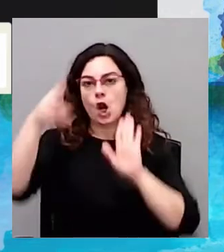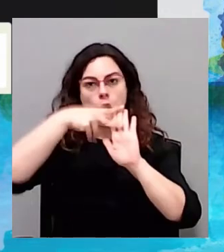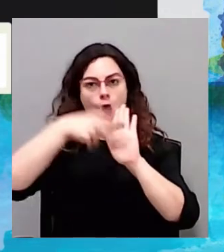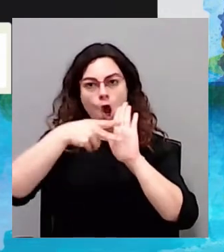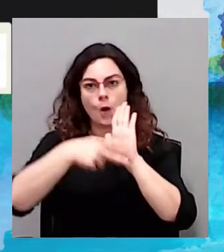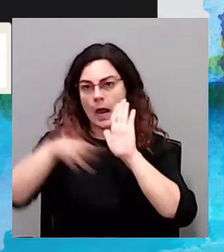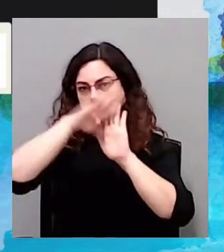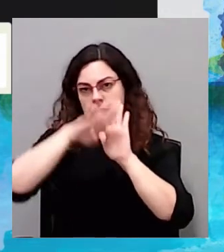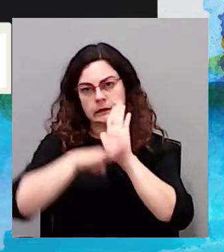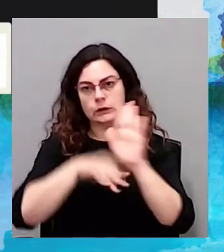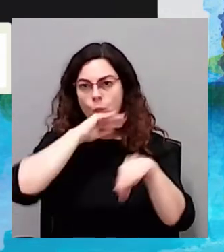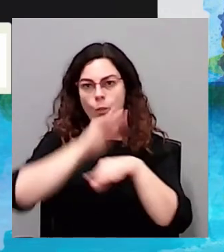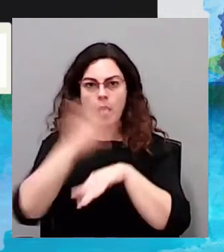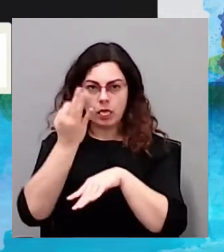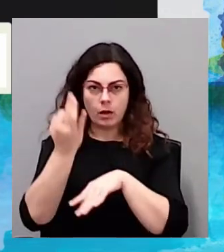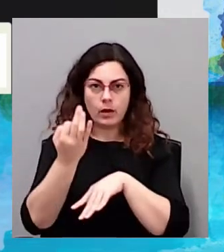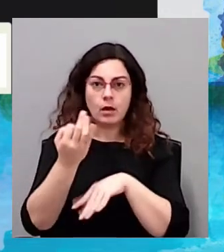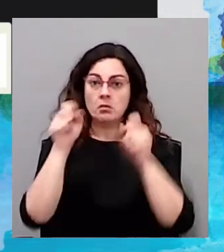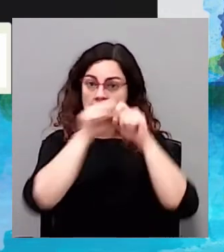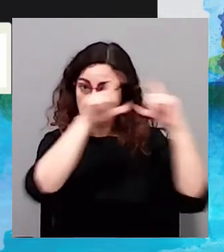algunas por si os interesa también